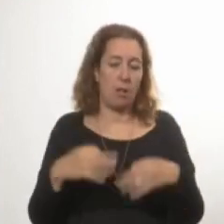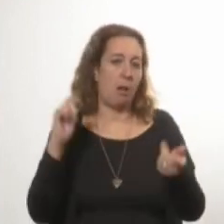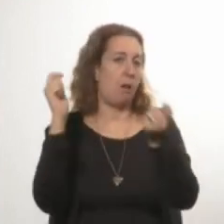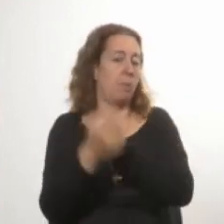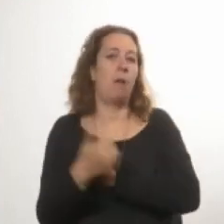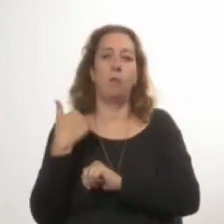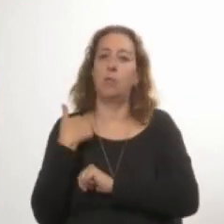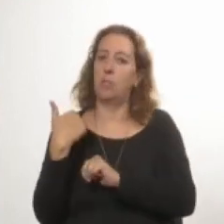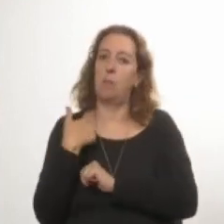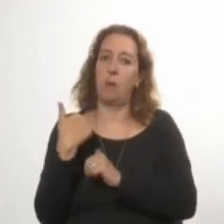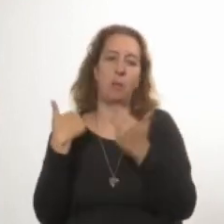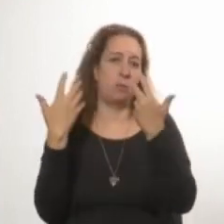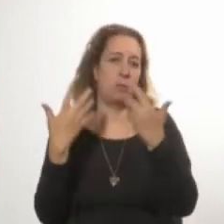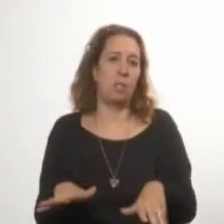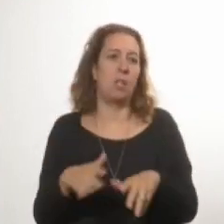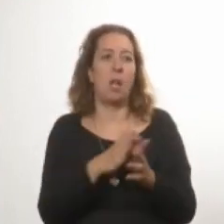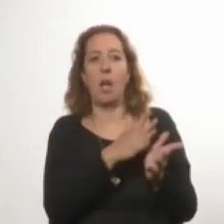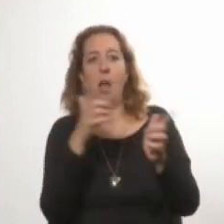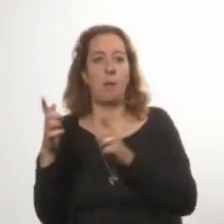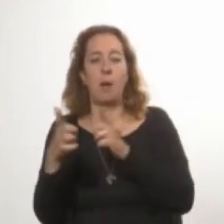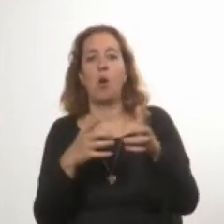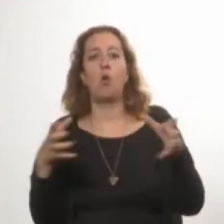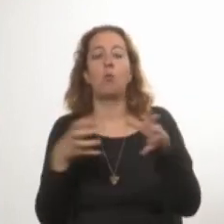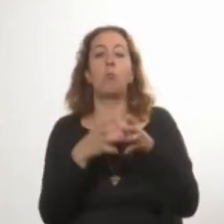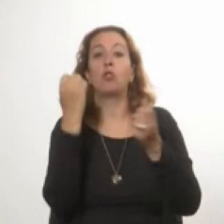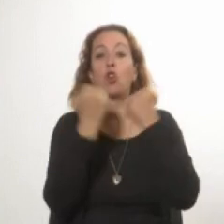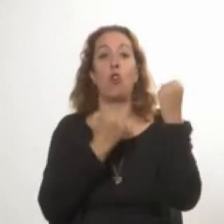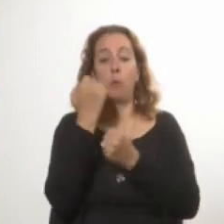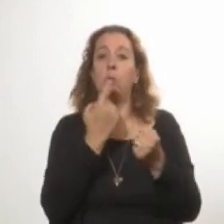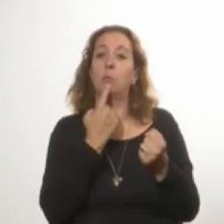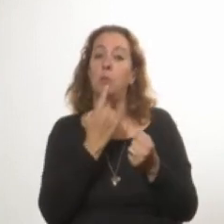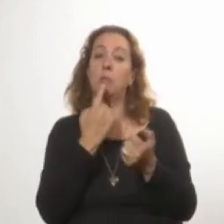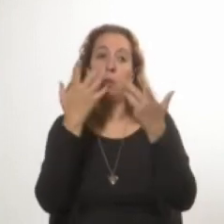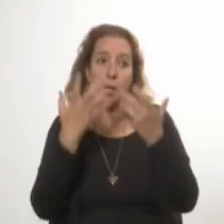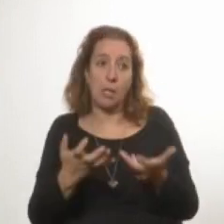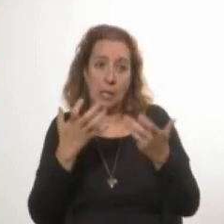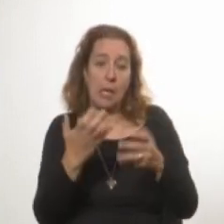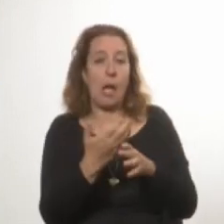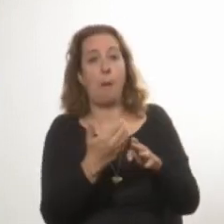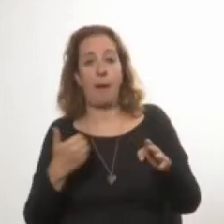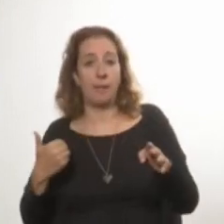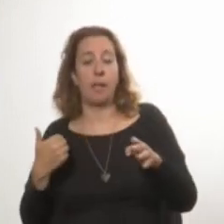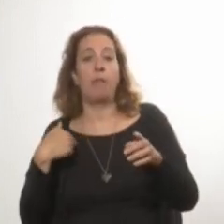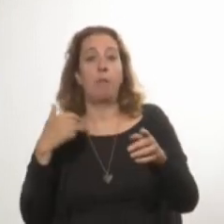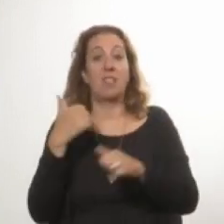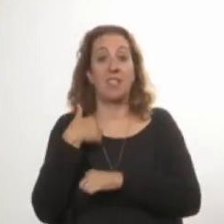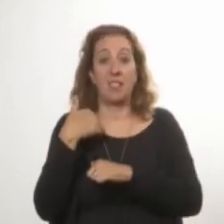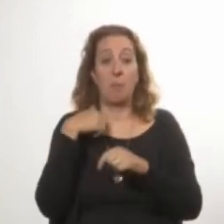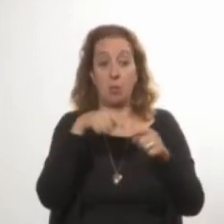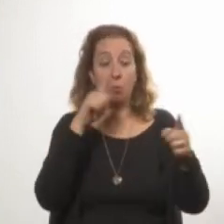Fuerzas Armadas no quieren ser el brazo armado de grupos económicos y políticos que pretenden apartar las Fuerzas Armadas de sus fines,